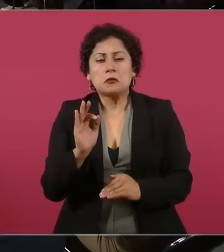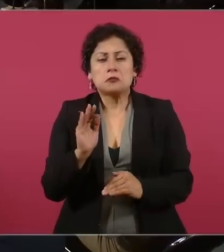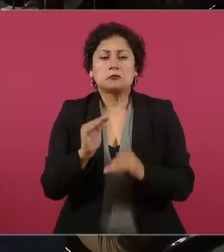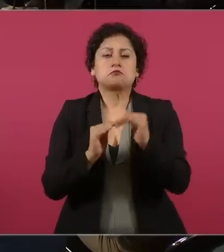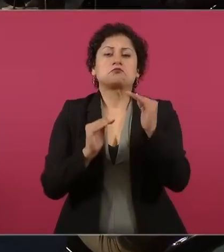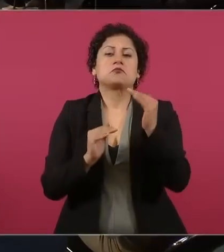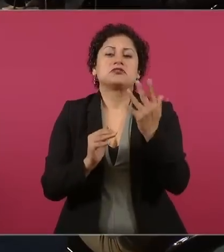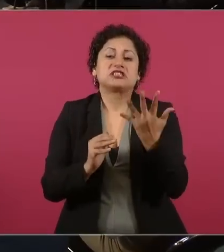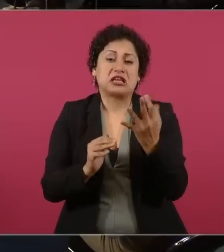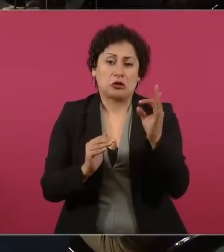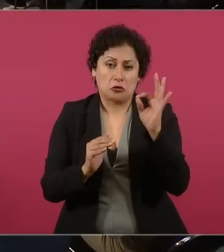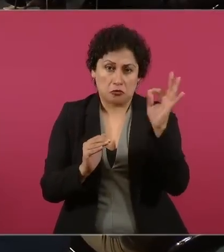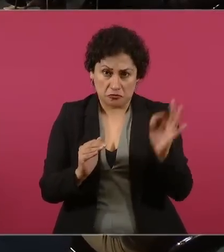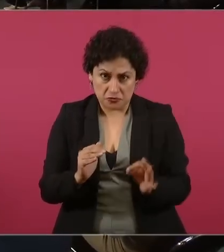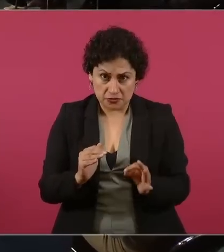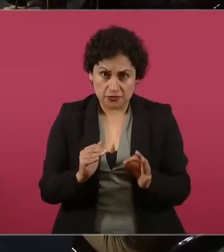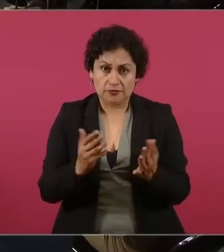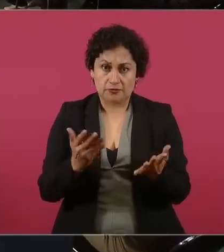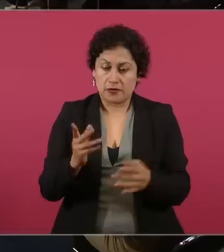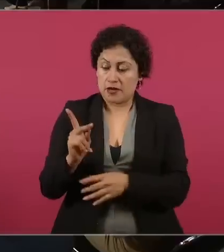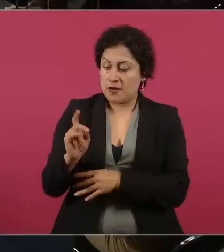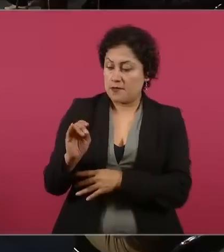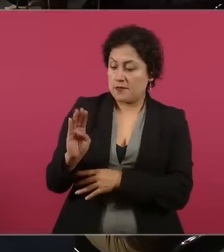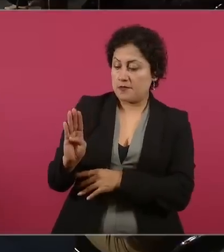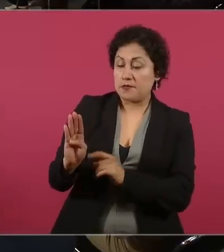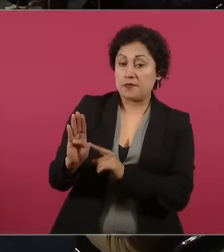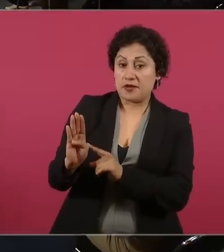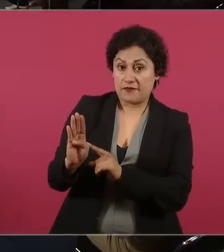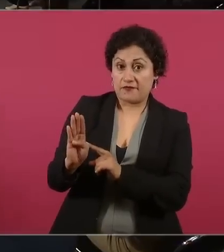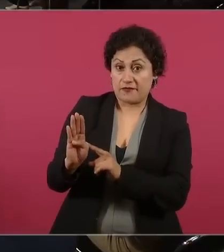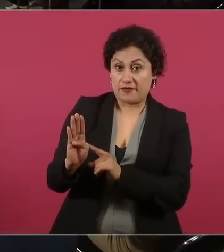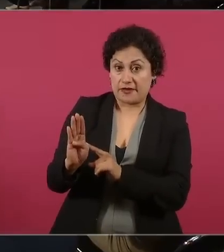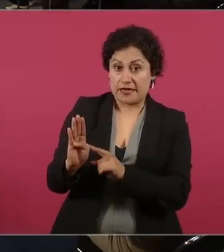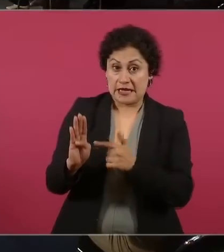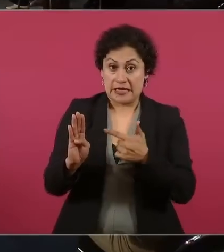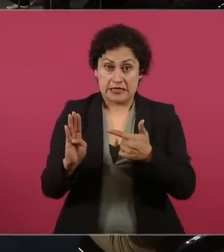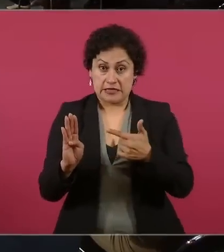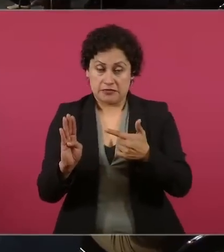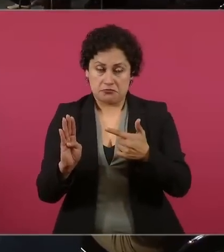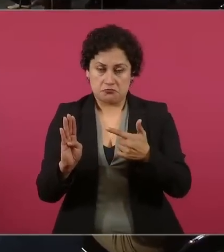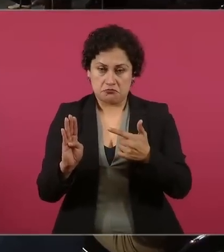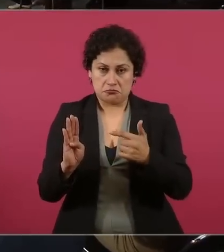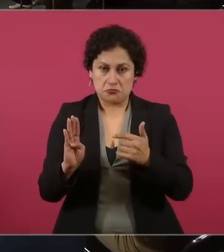Quiere decir que 2 puntos del PIB van a quedar disponibles